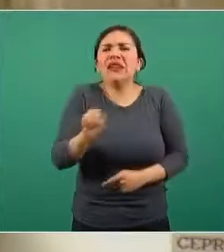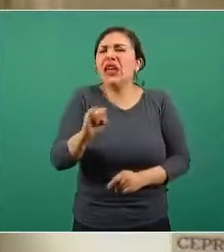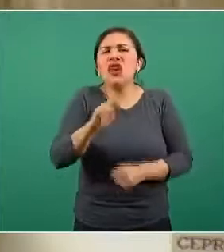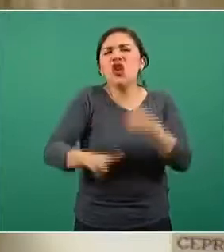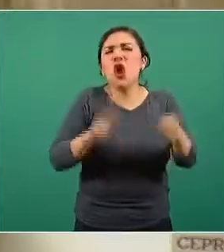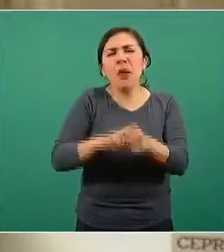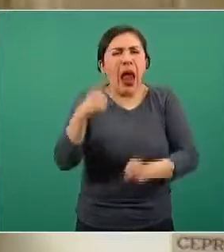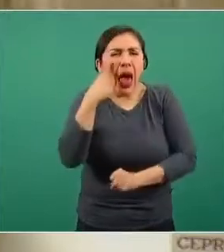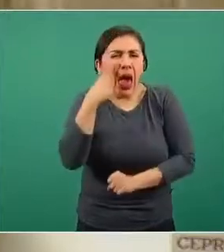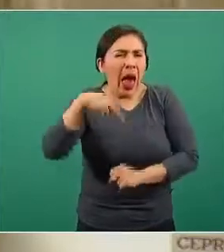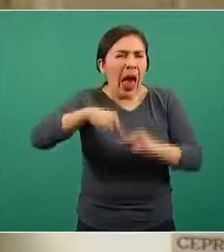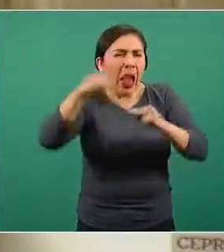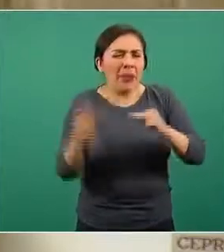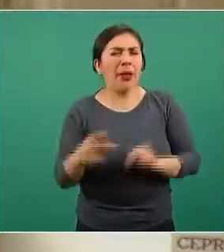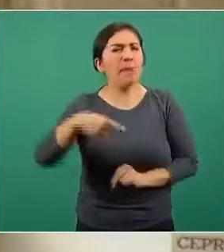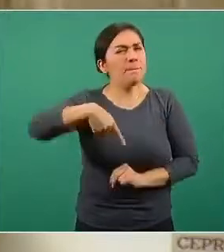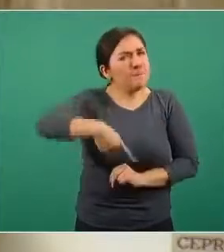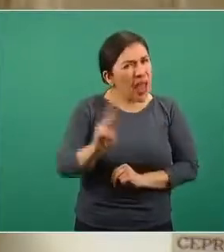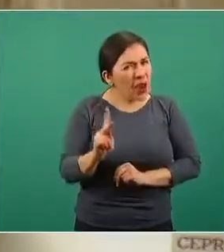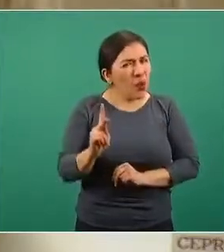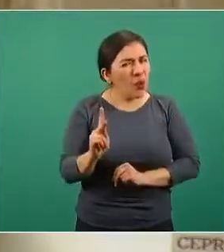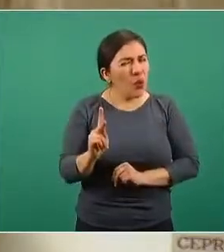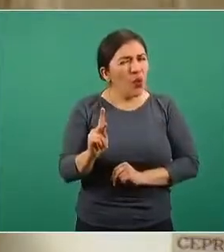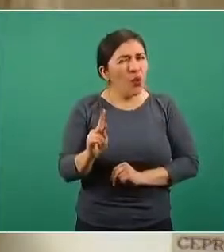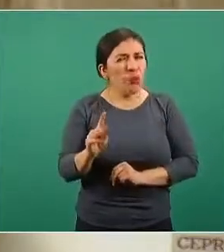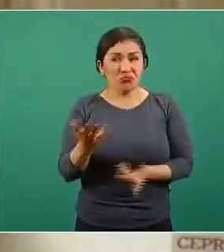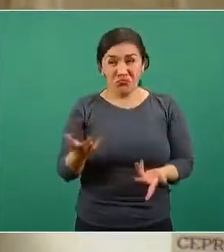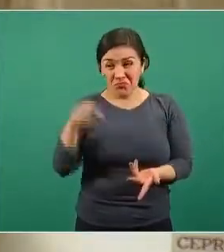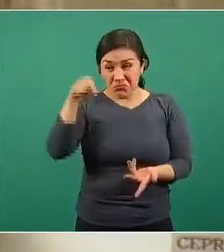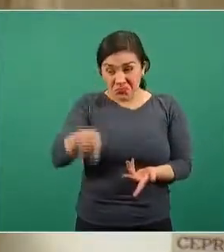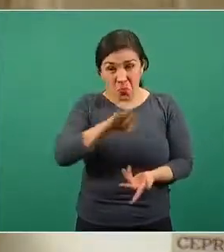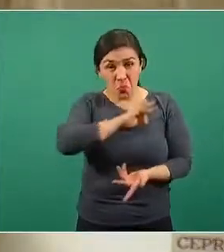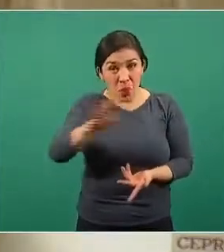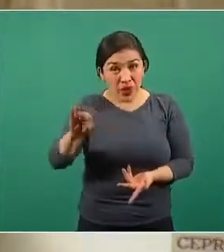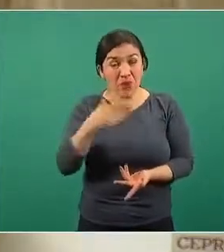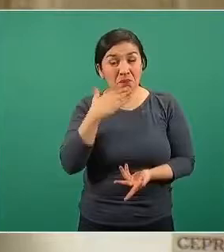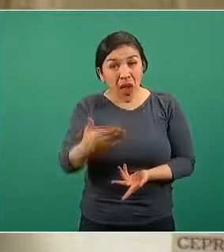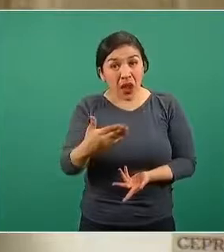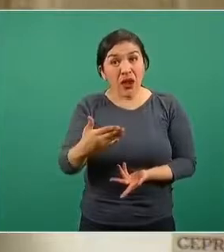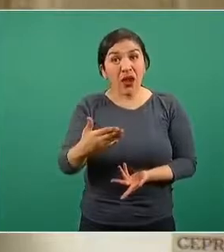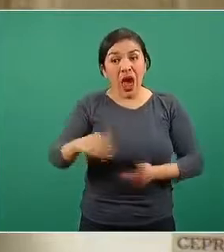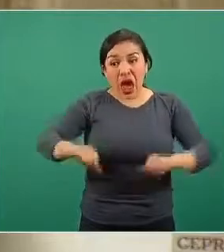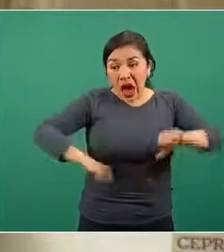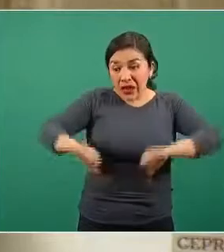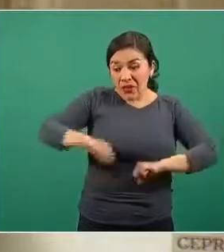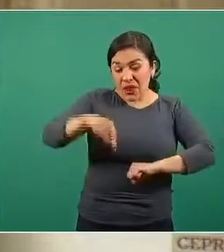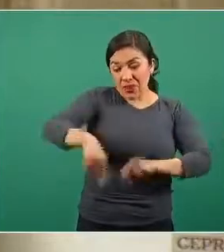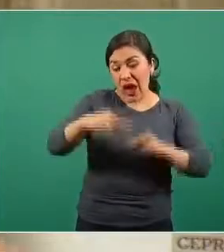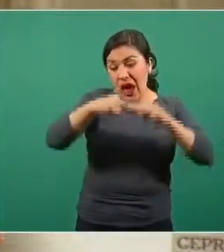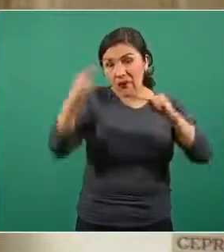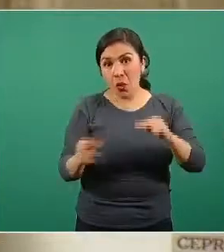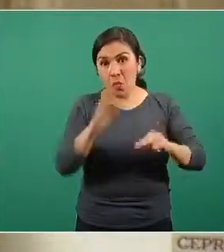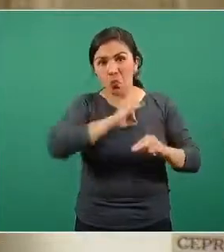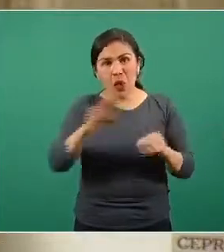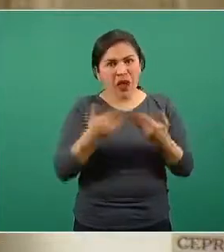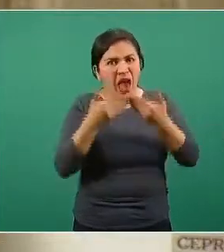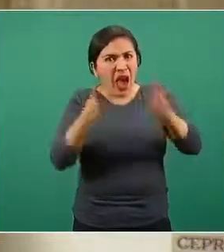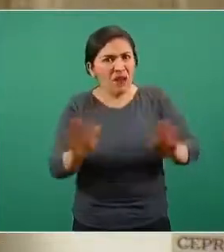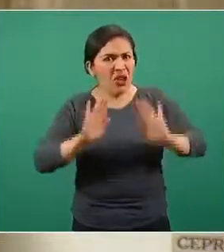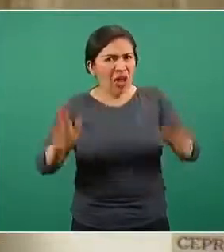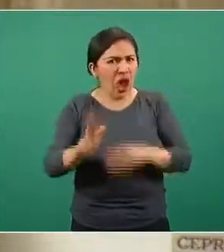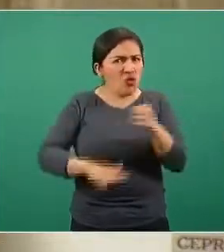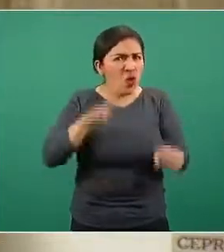características. Sin embargo, no es así como que un ambiente favorable o una actividad que pueda reaperturarse de